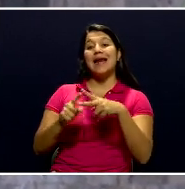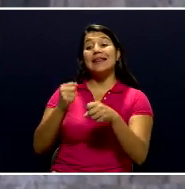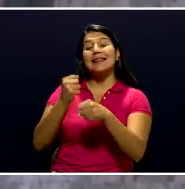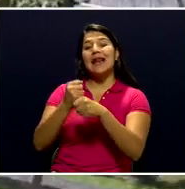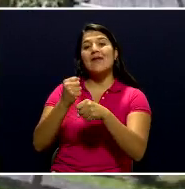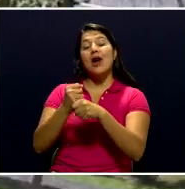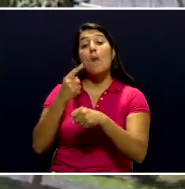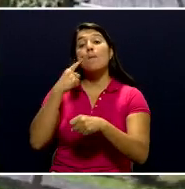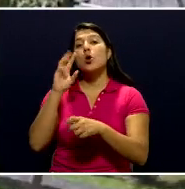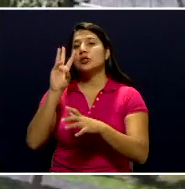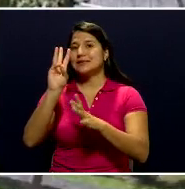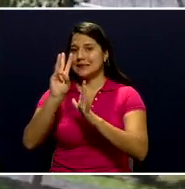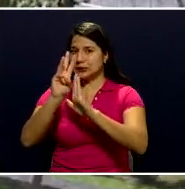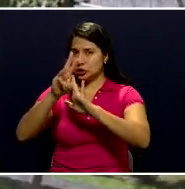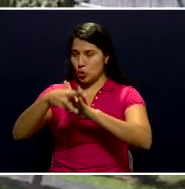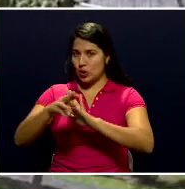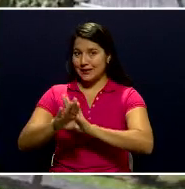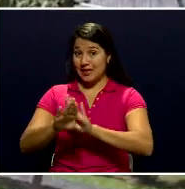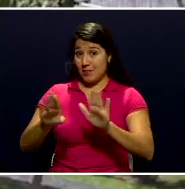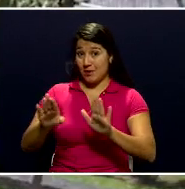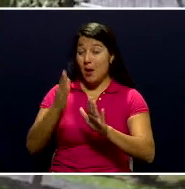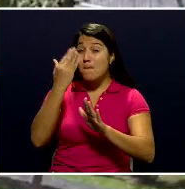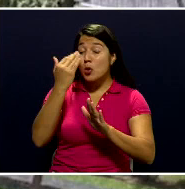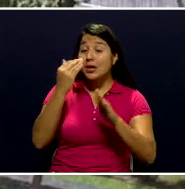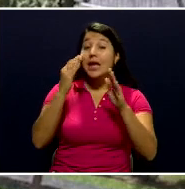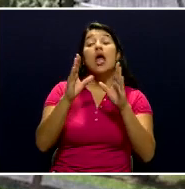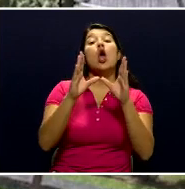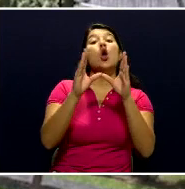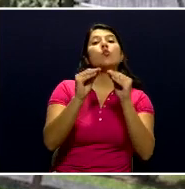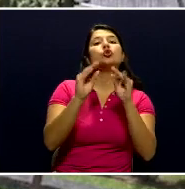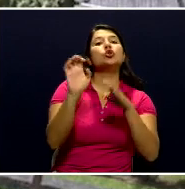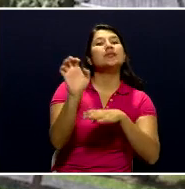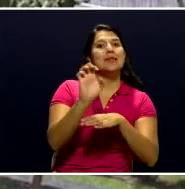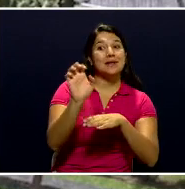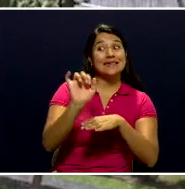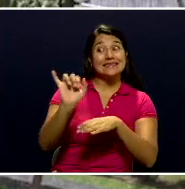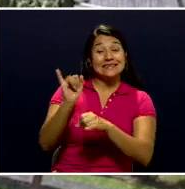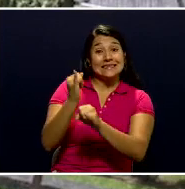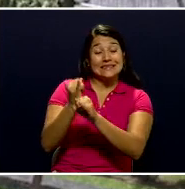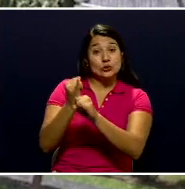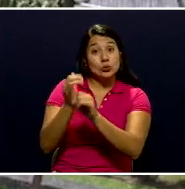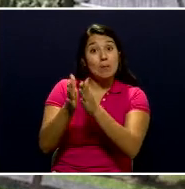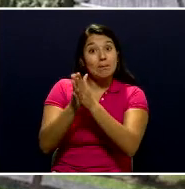a petición de la Comisión de Emergencias Institucional.